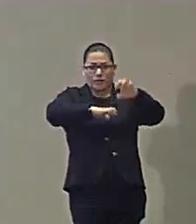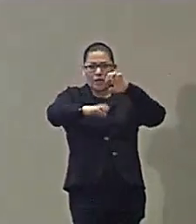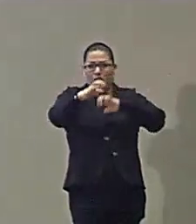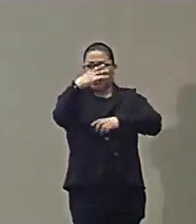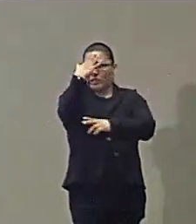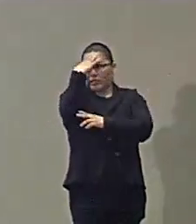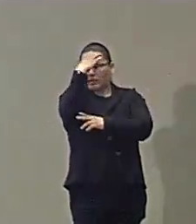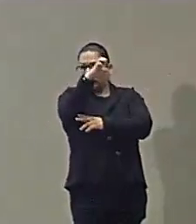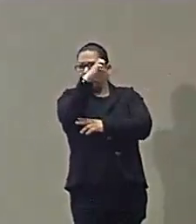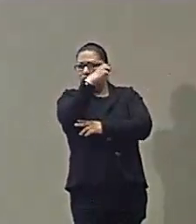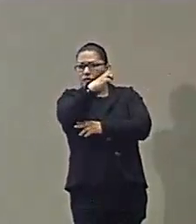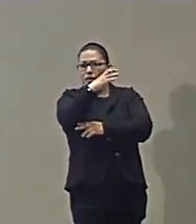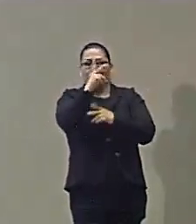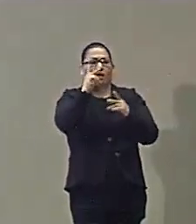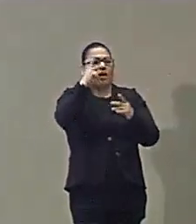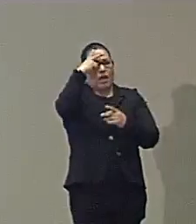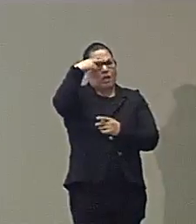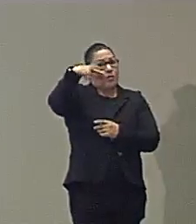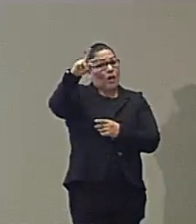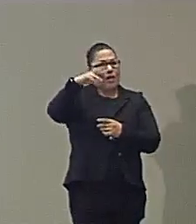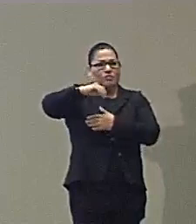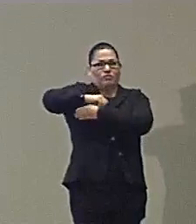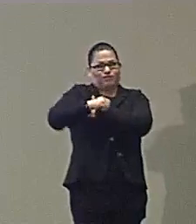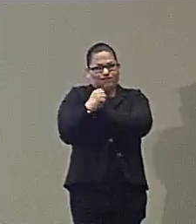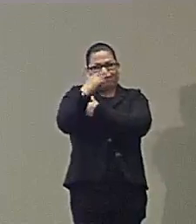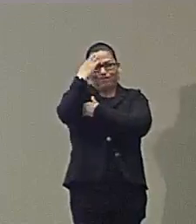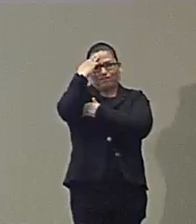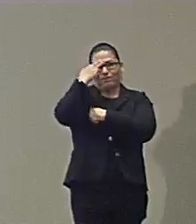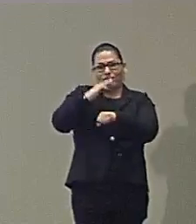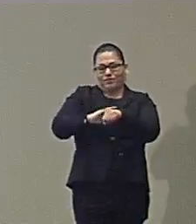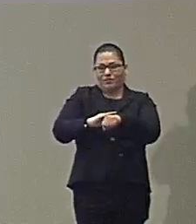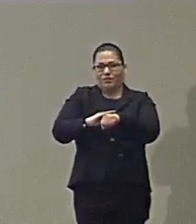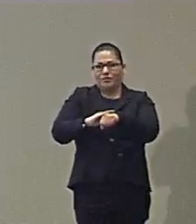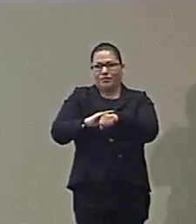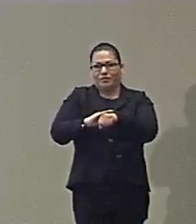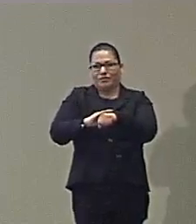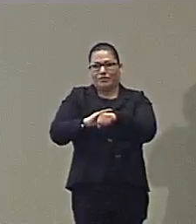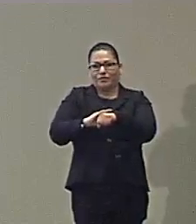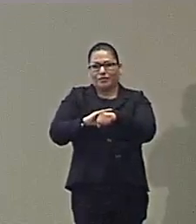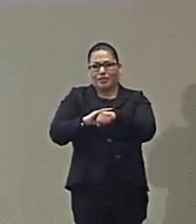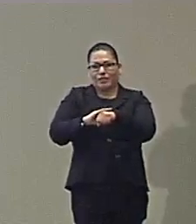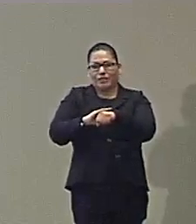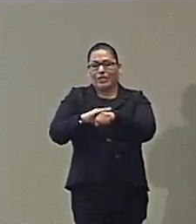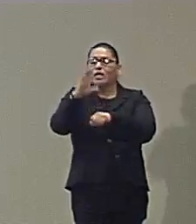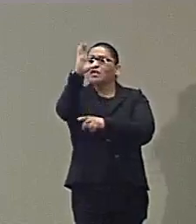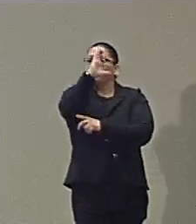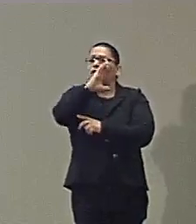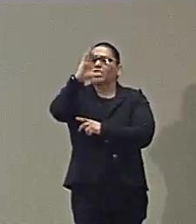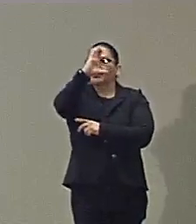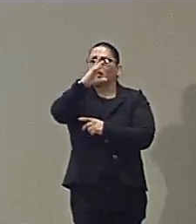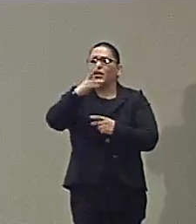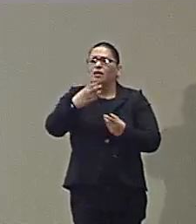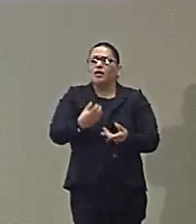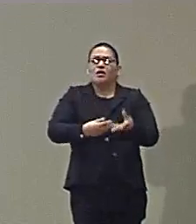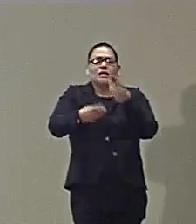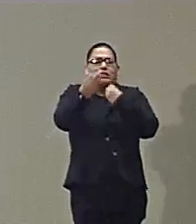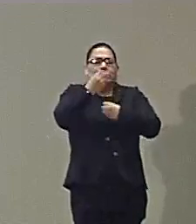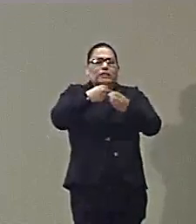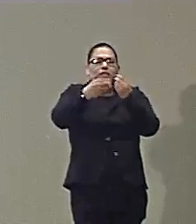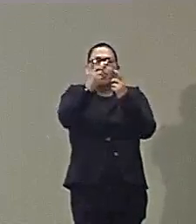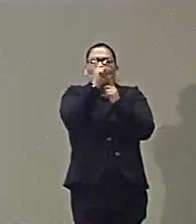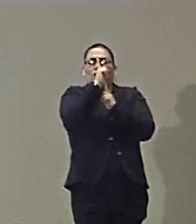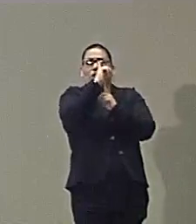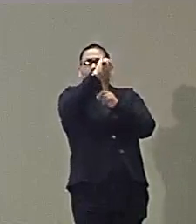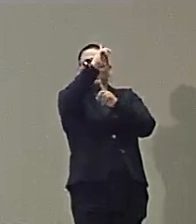experiencias que los viajeros guardan en su memoria la cultura nutre nuestro espíritu